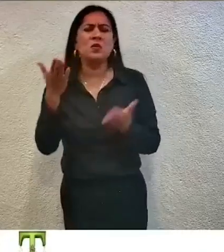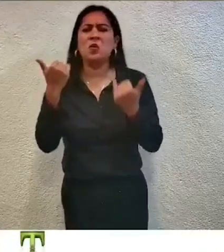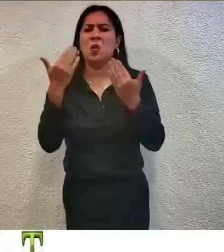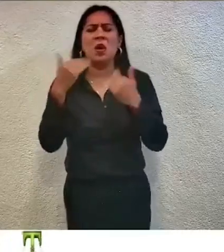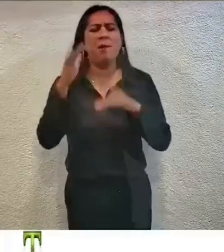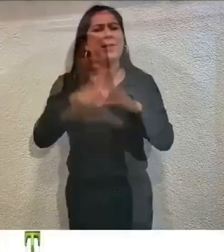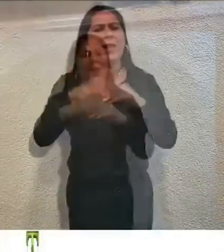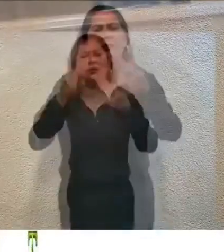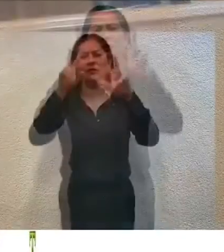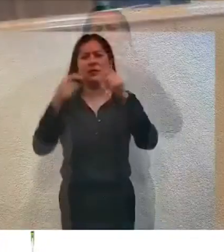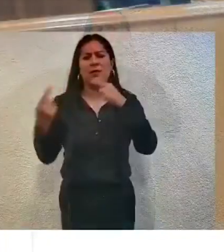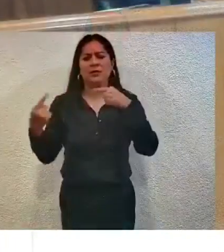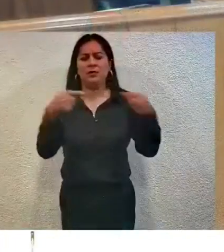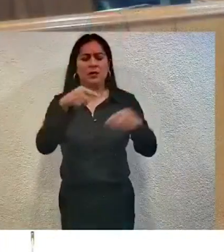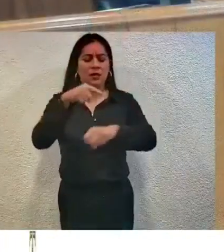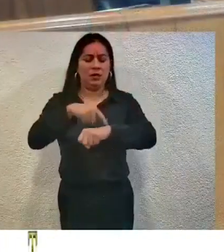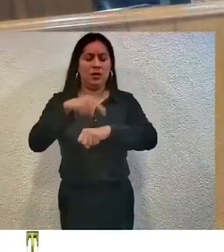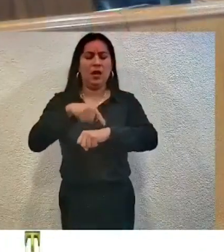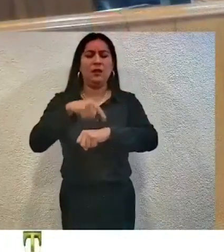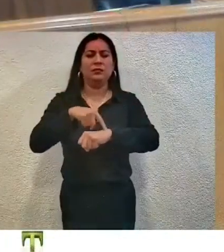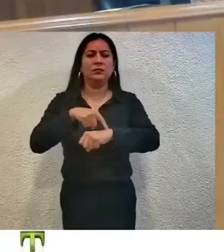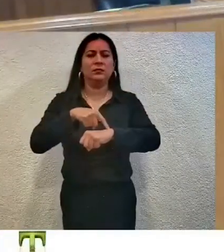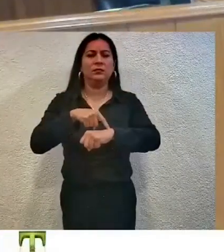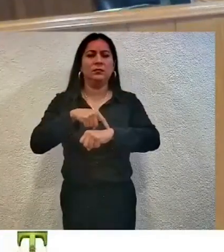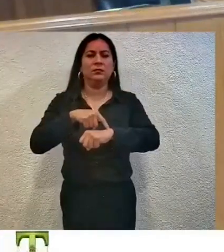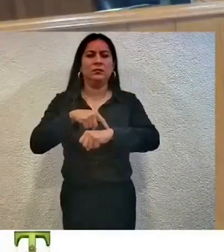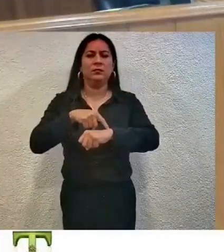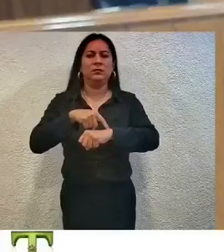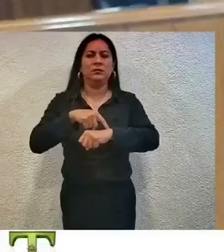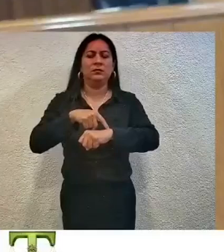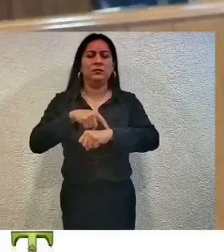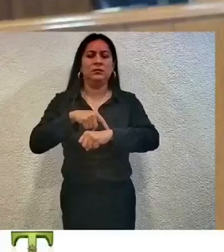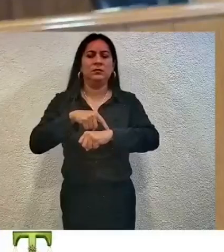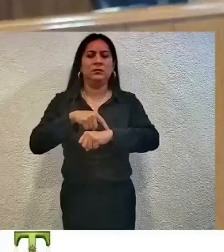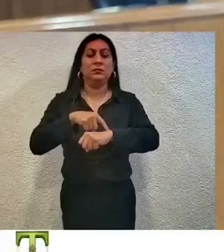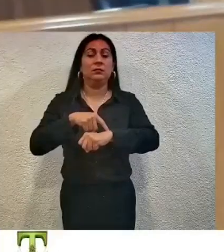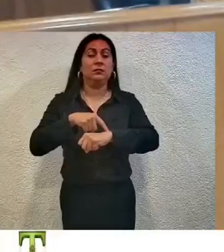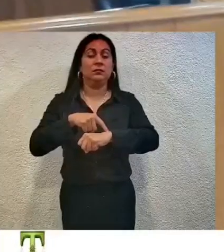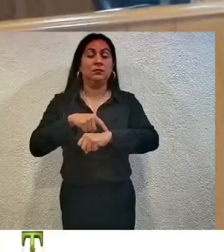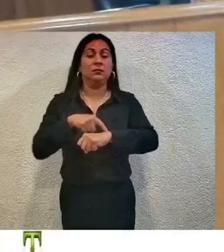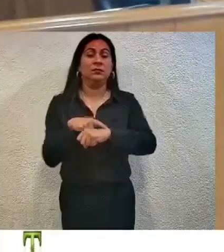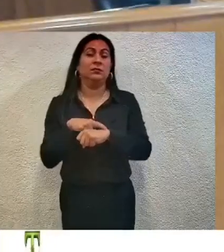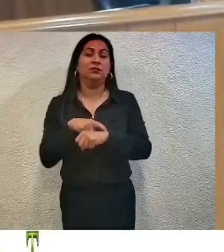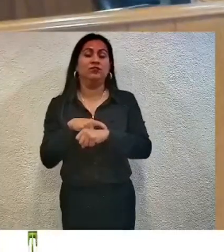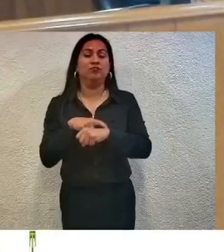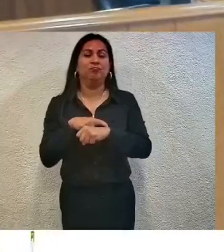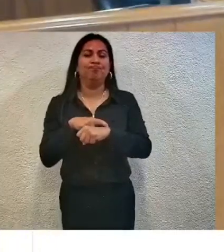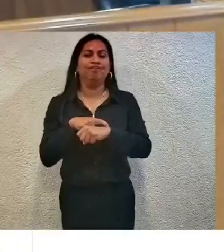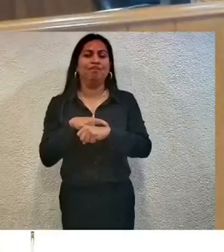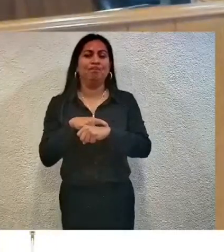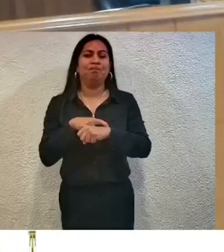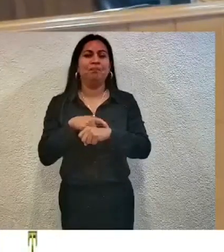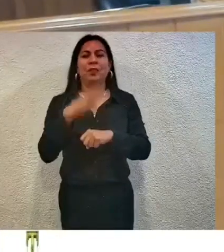Magistrada, magistrado, al no haber más asuntos que tratar, siendo las